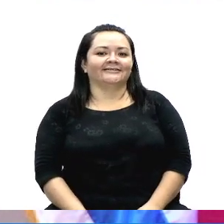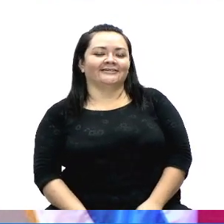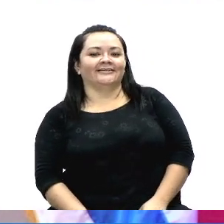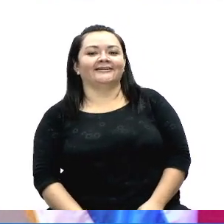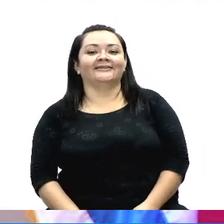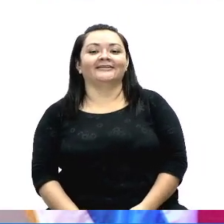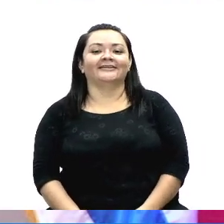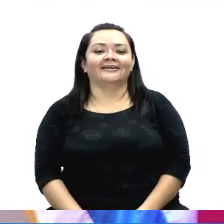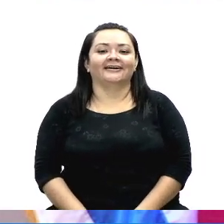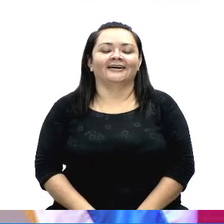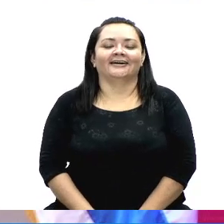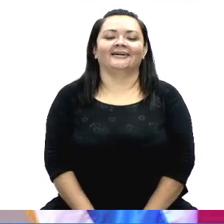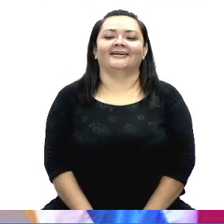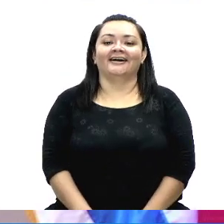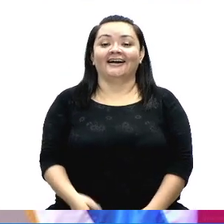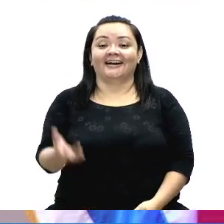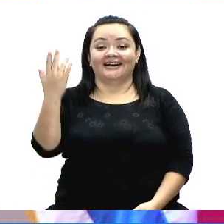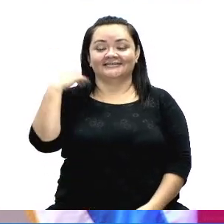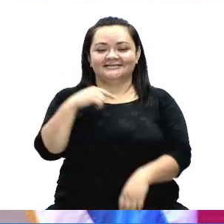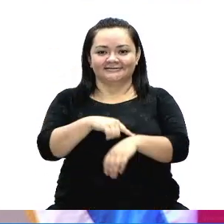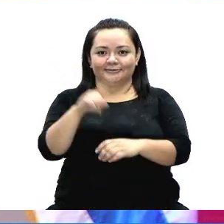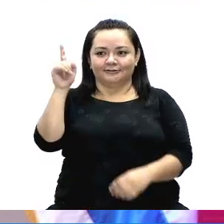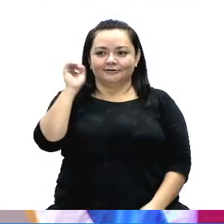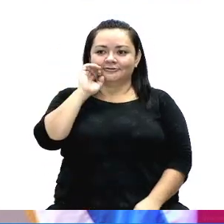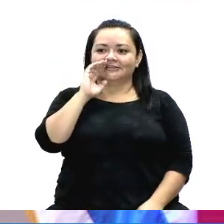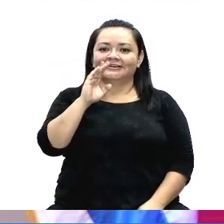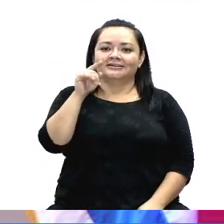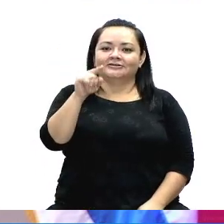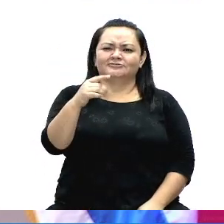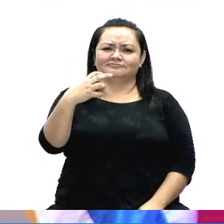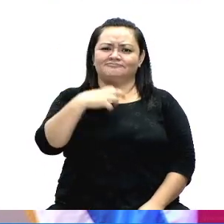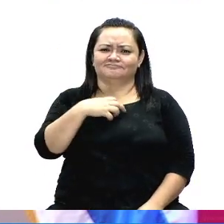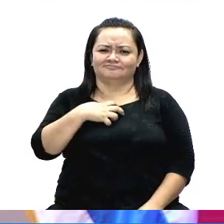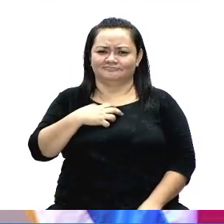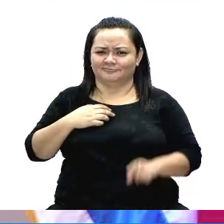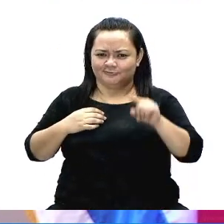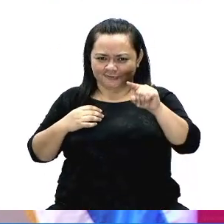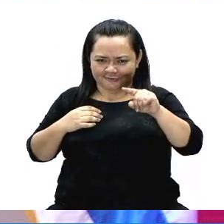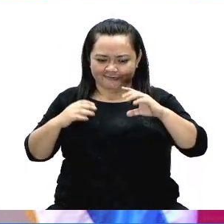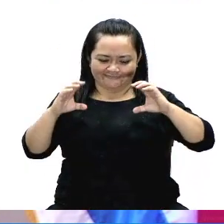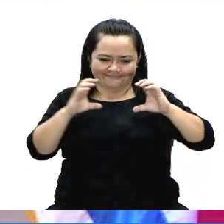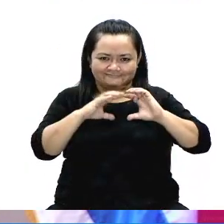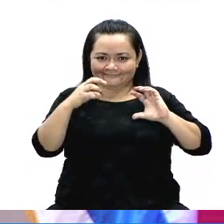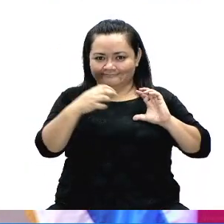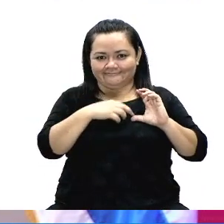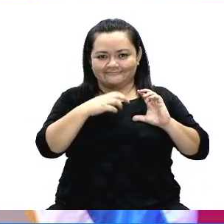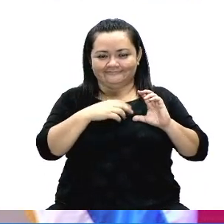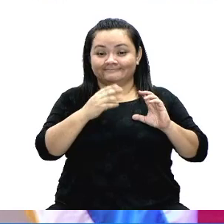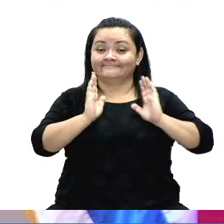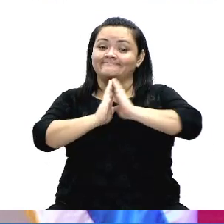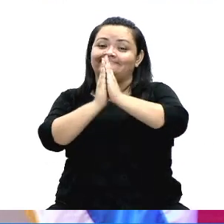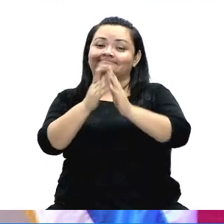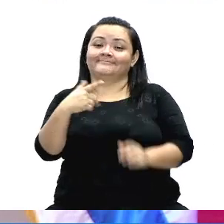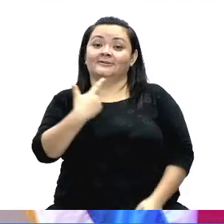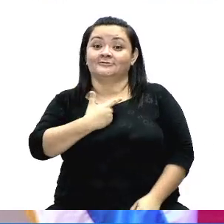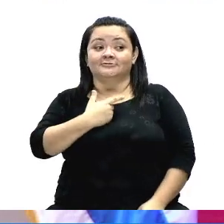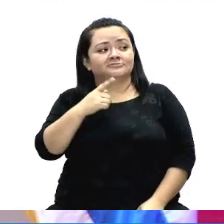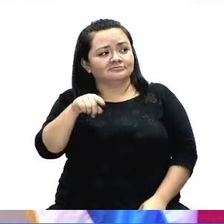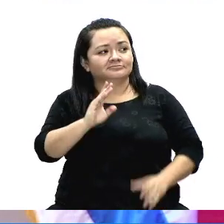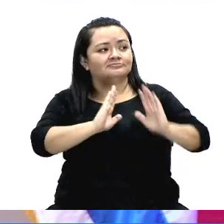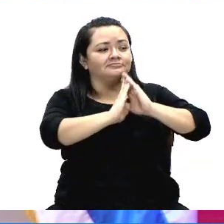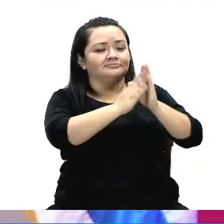pero desde hace rato el señor está demandando ese rencor ese odio ese resentimiento y ese perdón que tenemos que darlo a